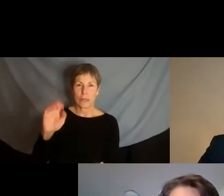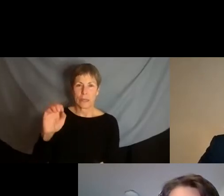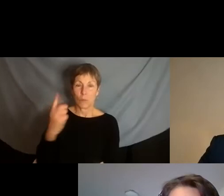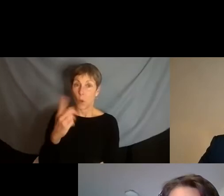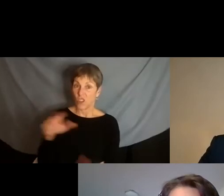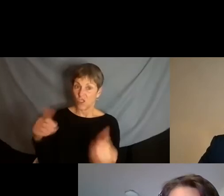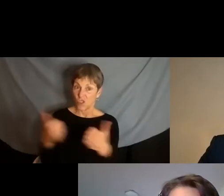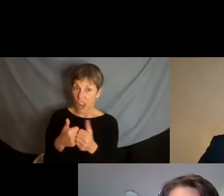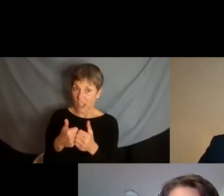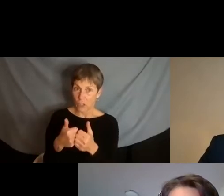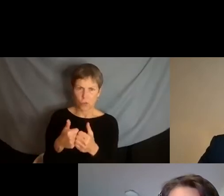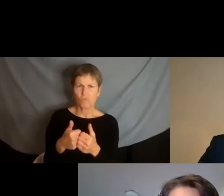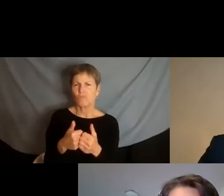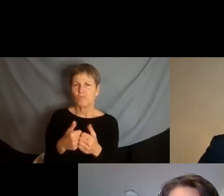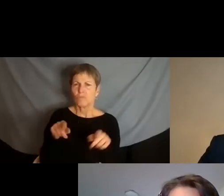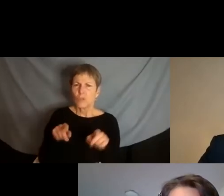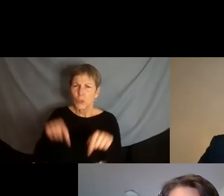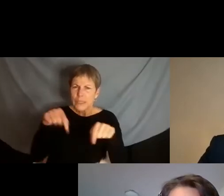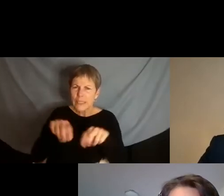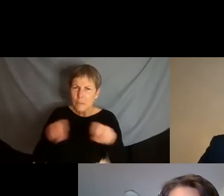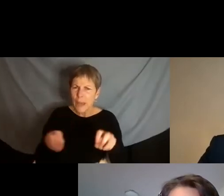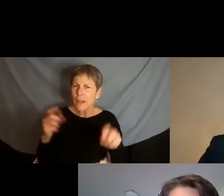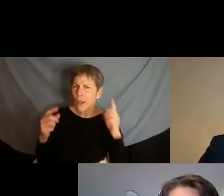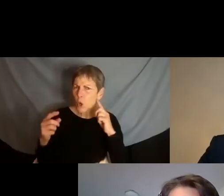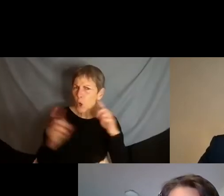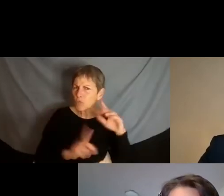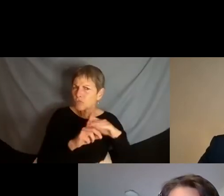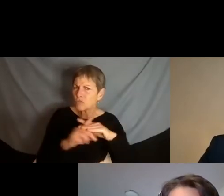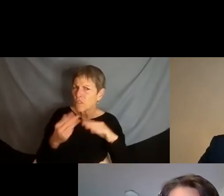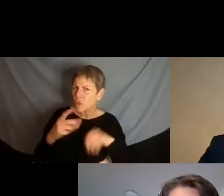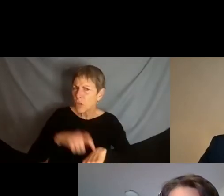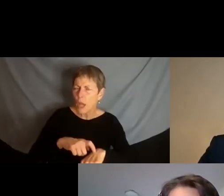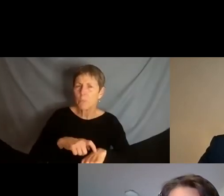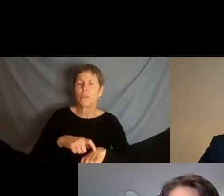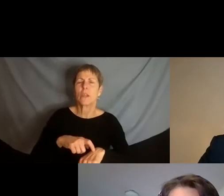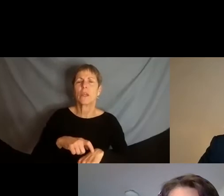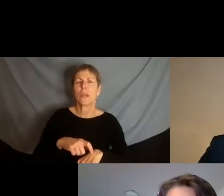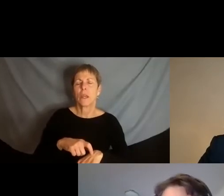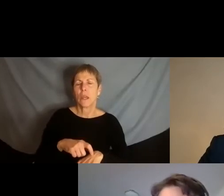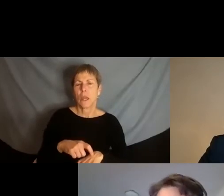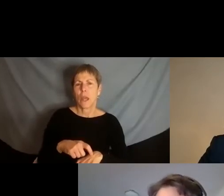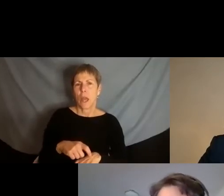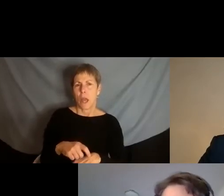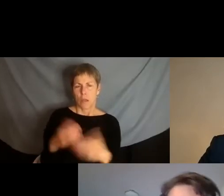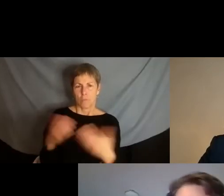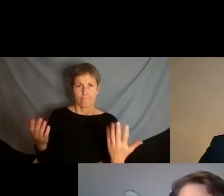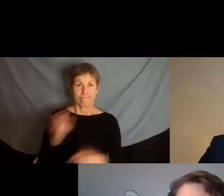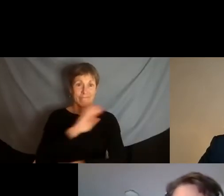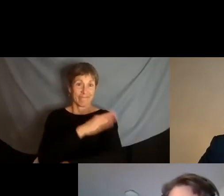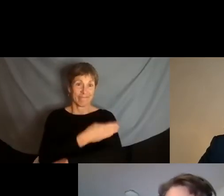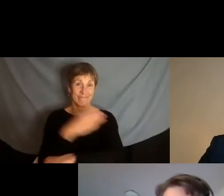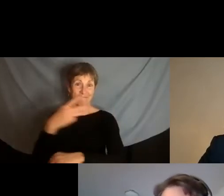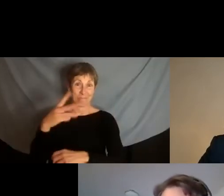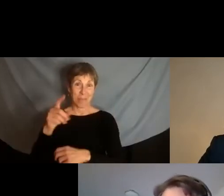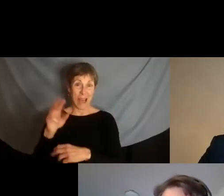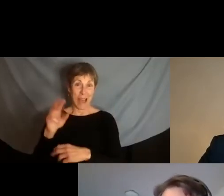que vemos y que nos han mencionado un par de veces en esta conversación es el problema